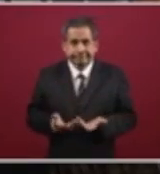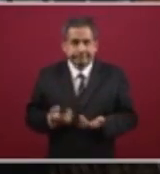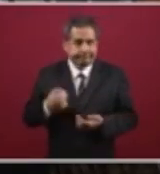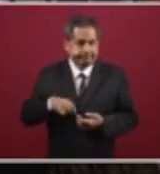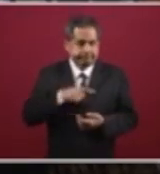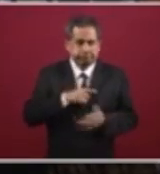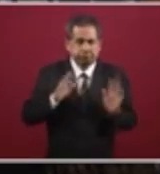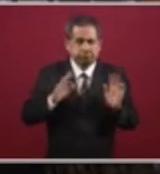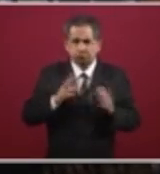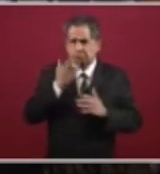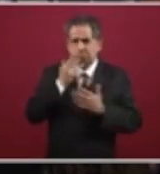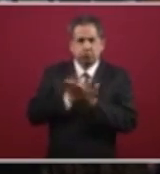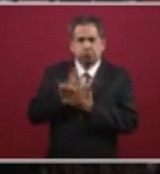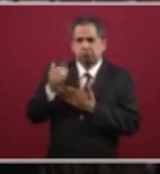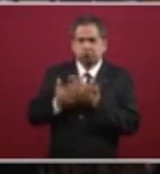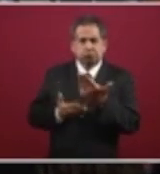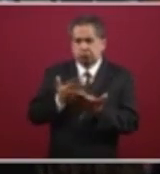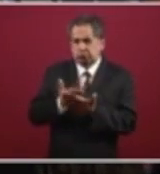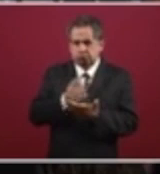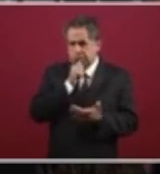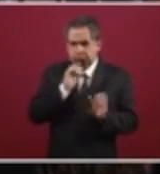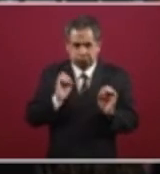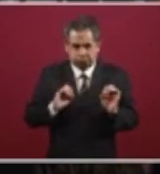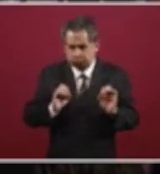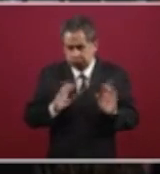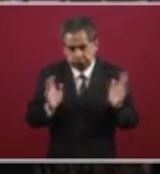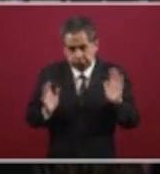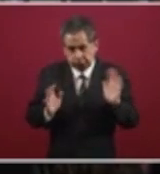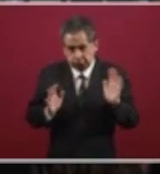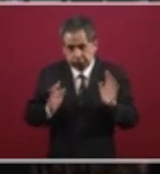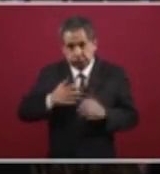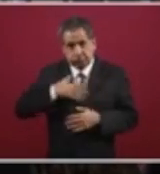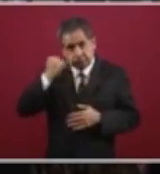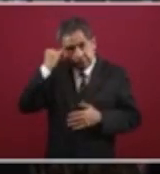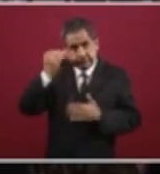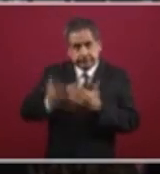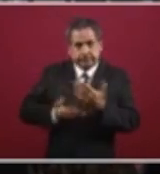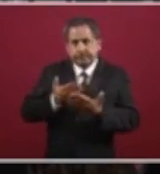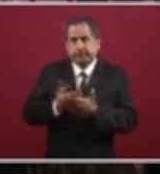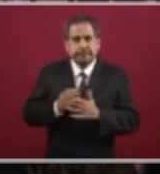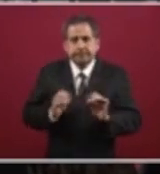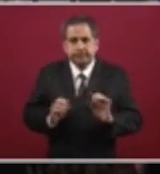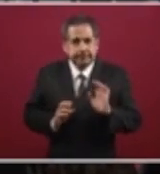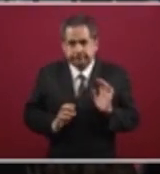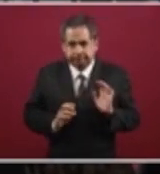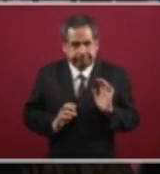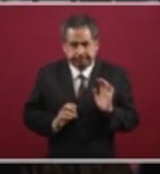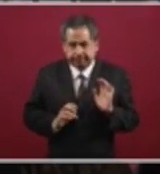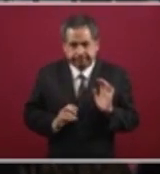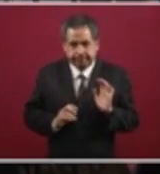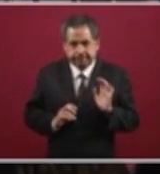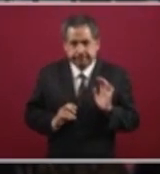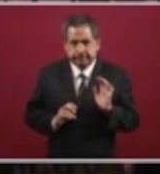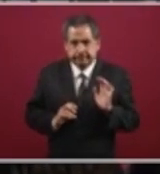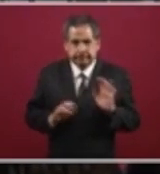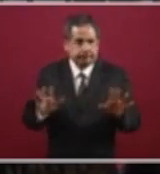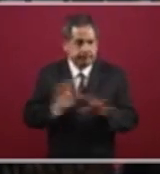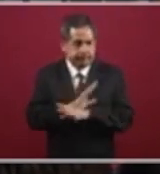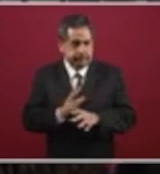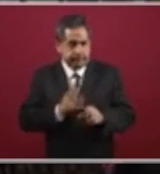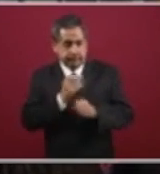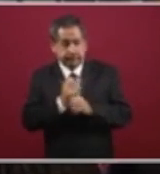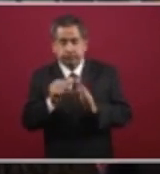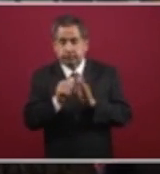ningún proyecto. Por ahora no estamos planteando que se reforme